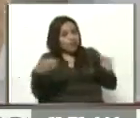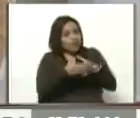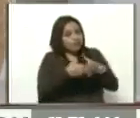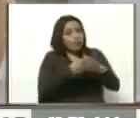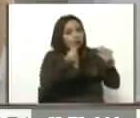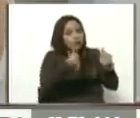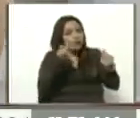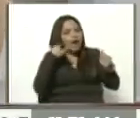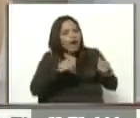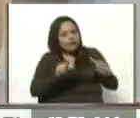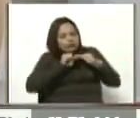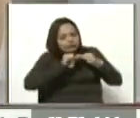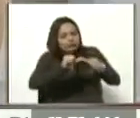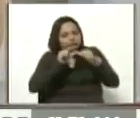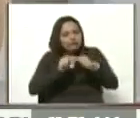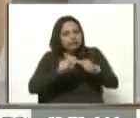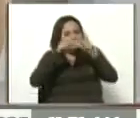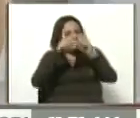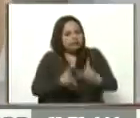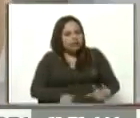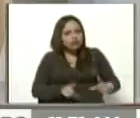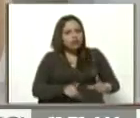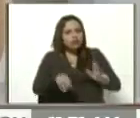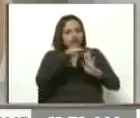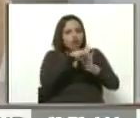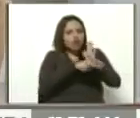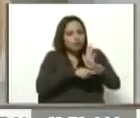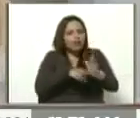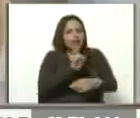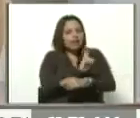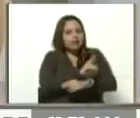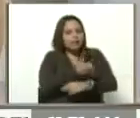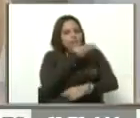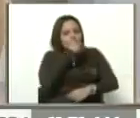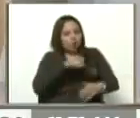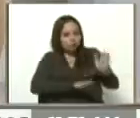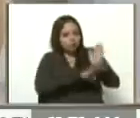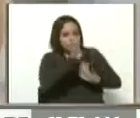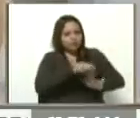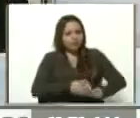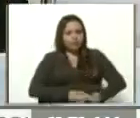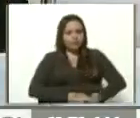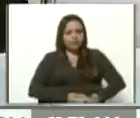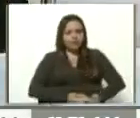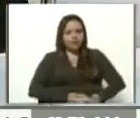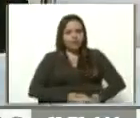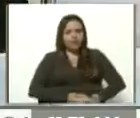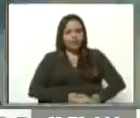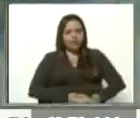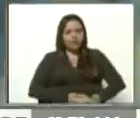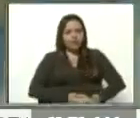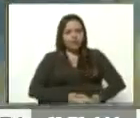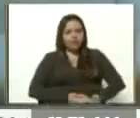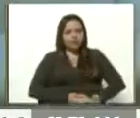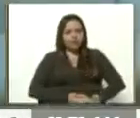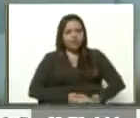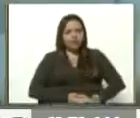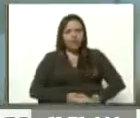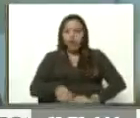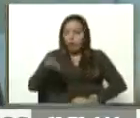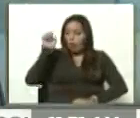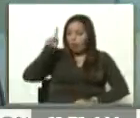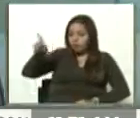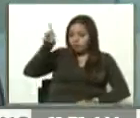que ha estado tomando las medidas de forma oportuna para garantizar ese crecimiento. Profe, son las 11:31, vamos a establecer una pausa acá